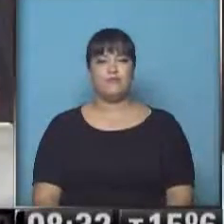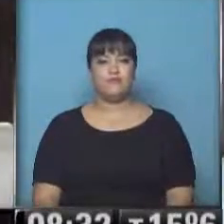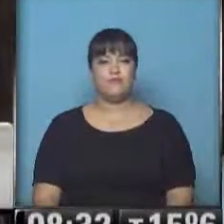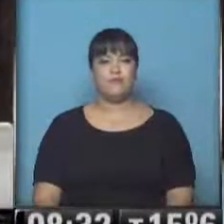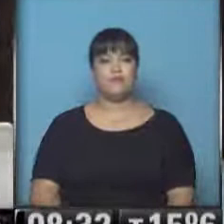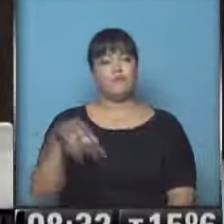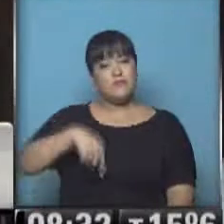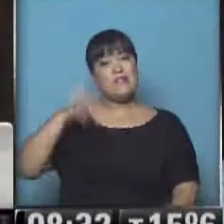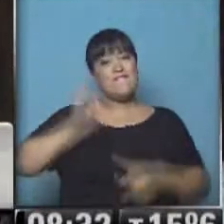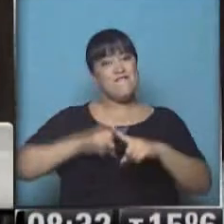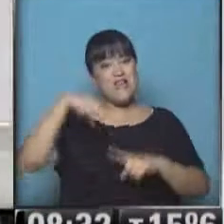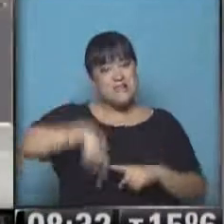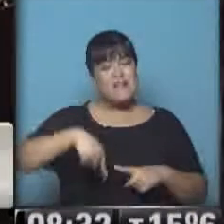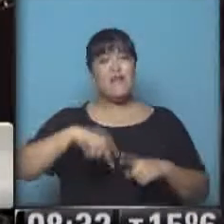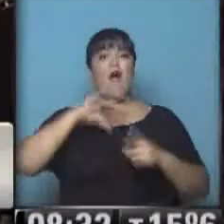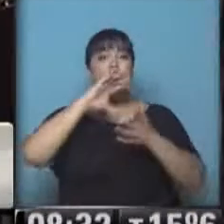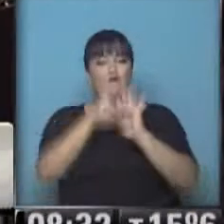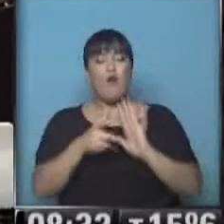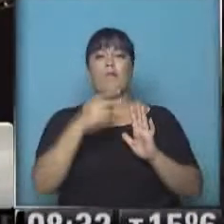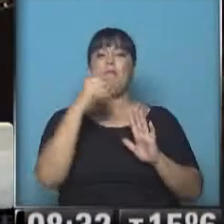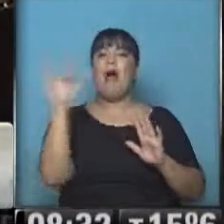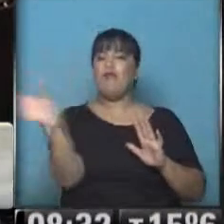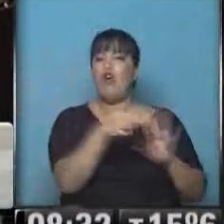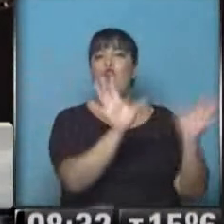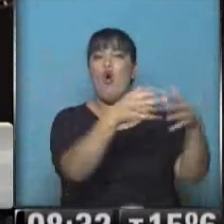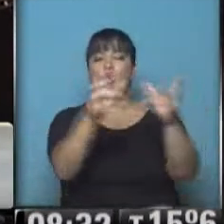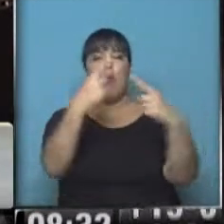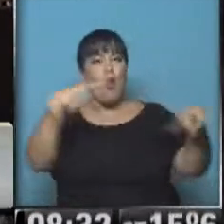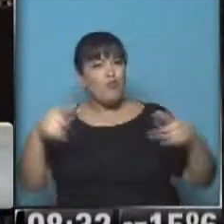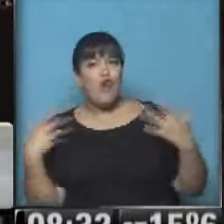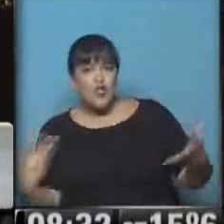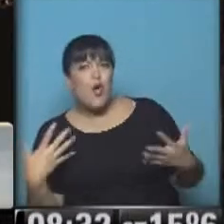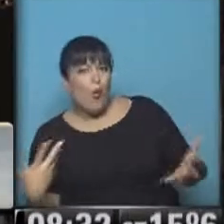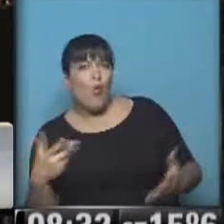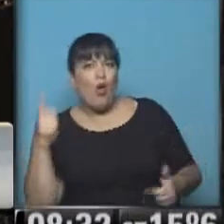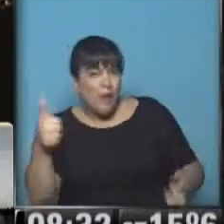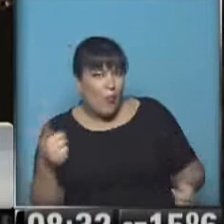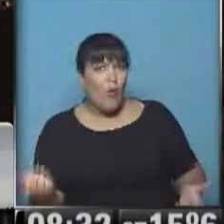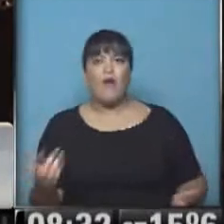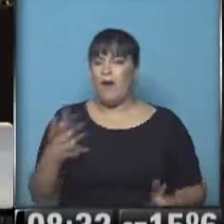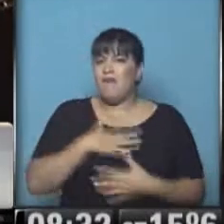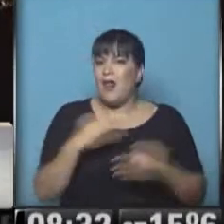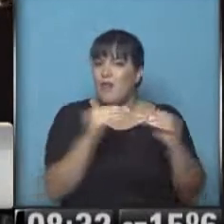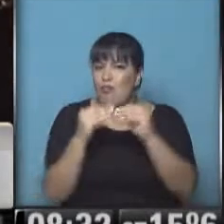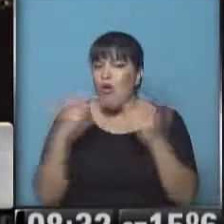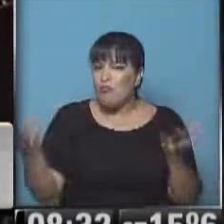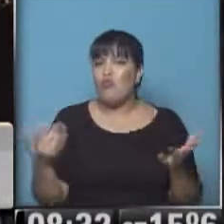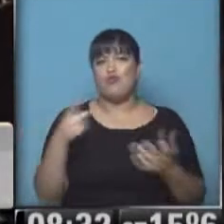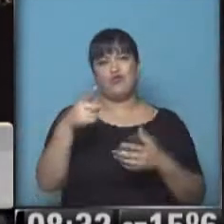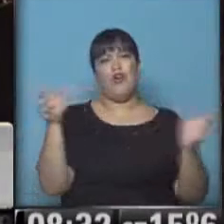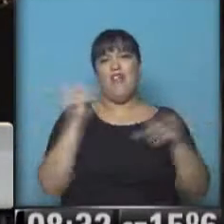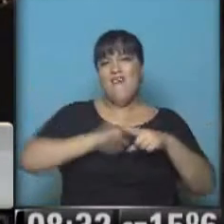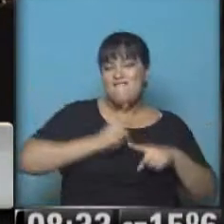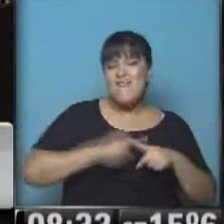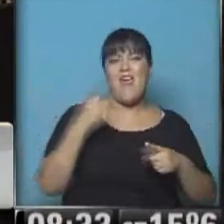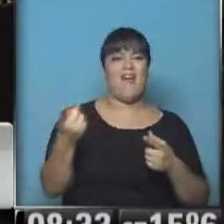lo que tiene, que es como que en realidad todos los artistas dijimos, viste, che, boludo, está bueno, vamos a tocar porque los queremos mucho a los chicos de la fiesta clandestina,